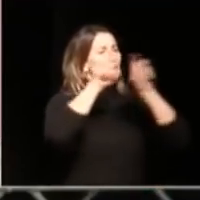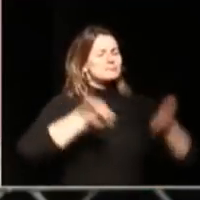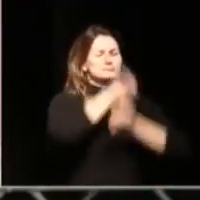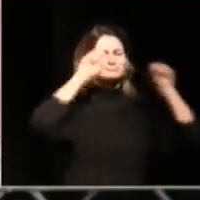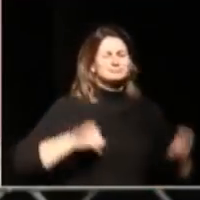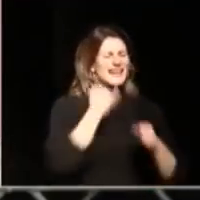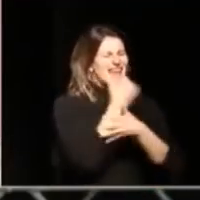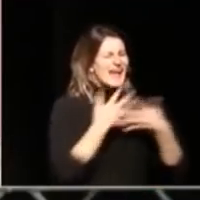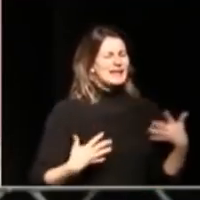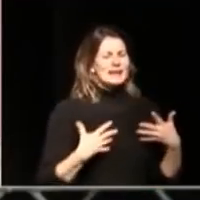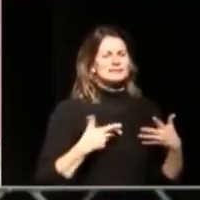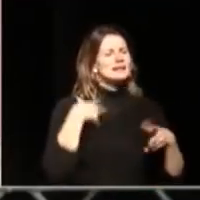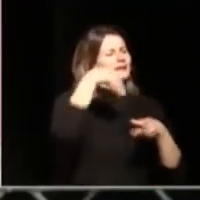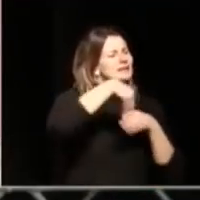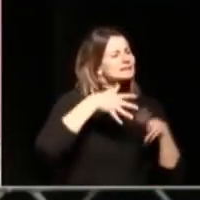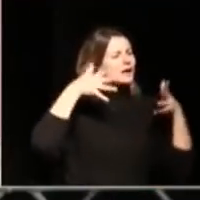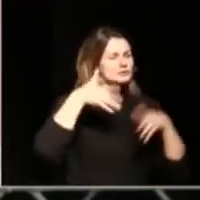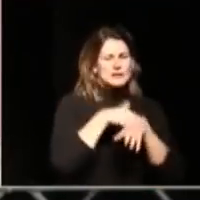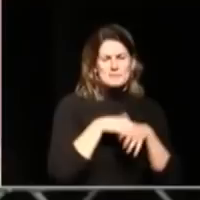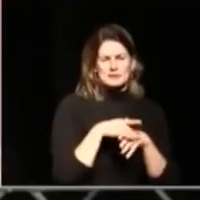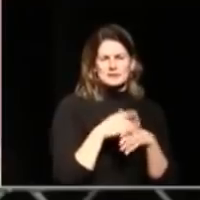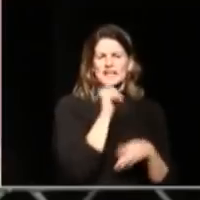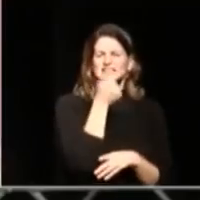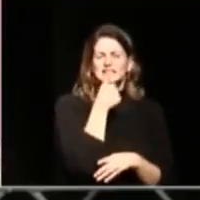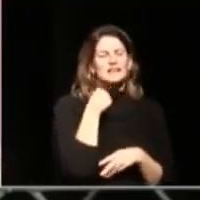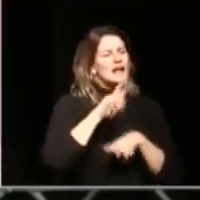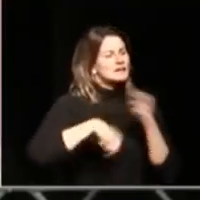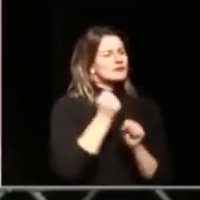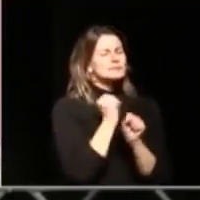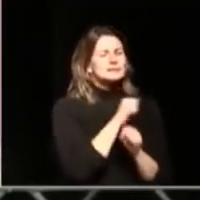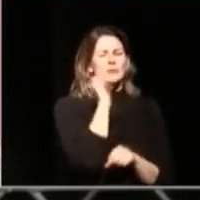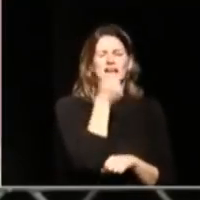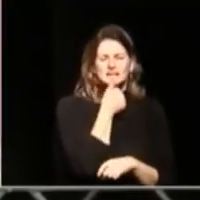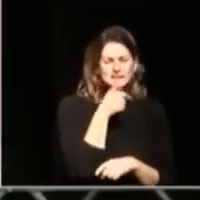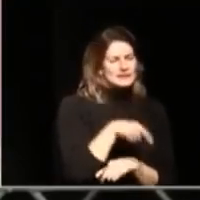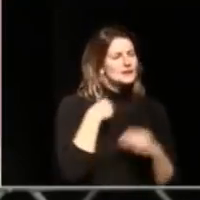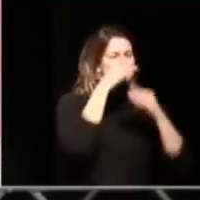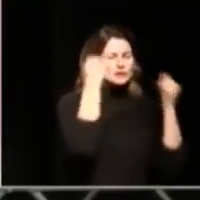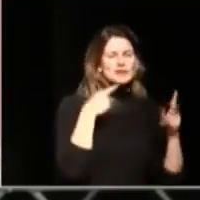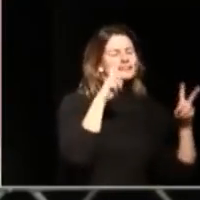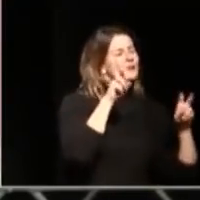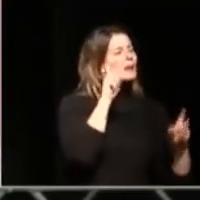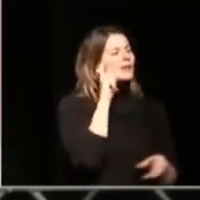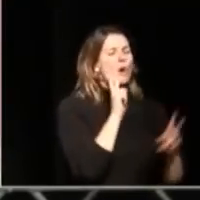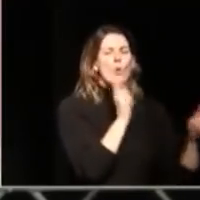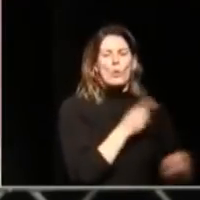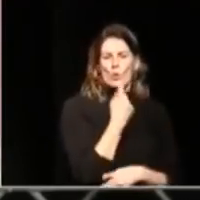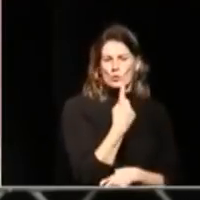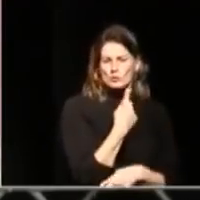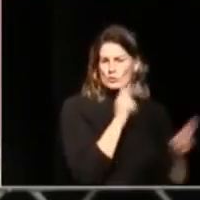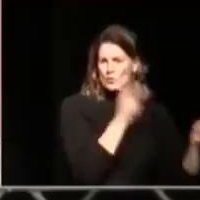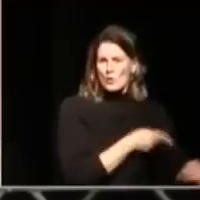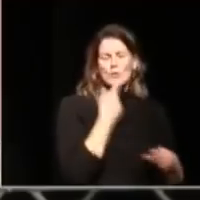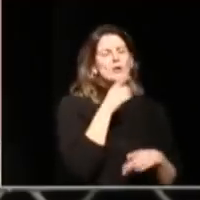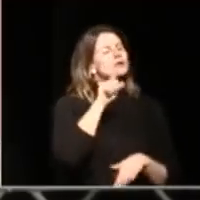de las eléctricas, que no se olviden de las reformas laborales, que no se olviden de las cargas, ni las del 1 de octubre, pero tampoco las que se produjeron